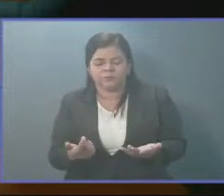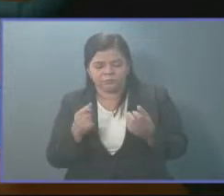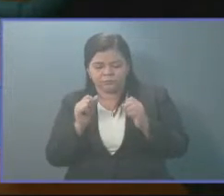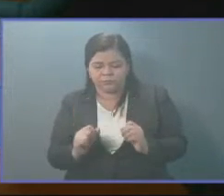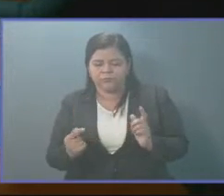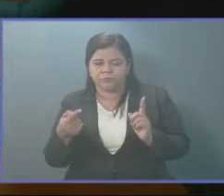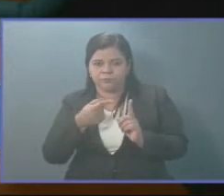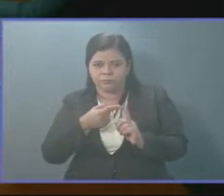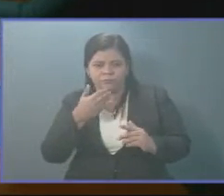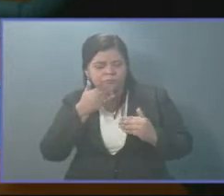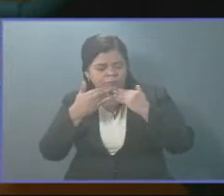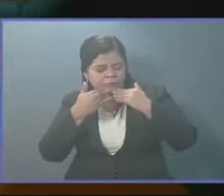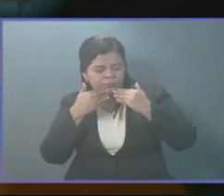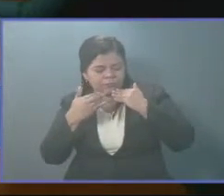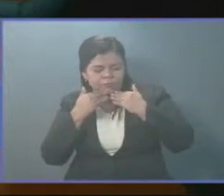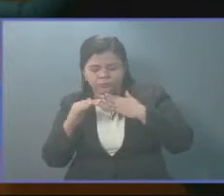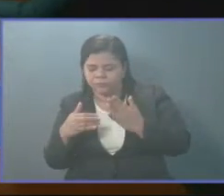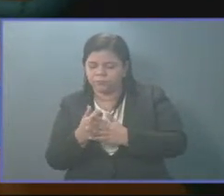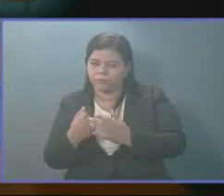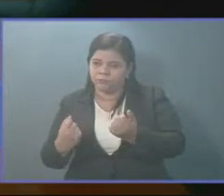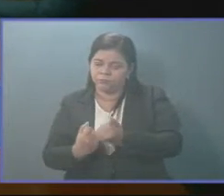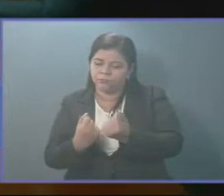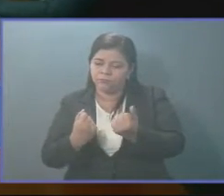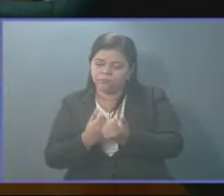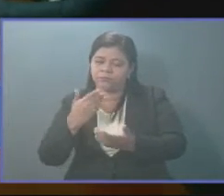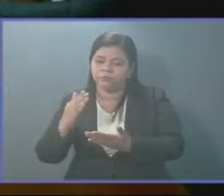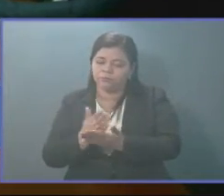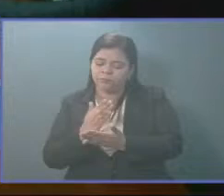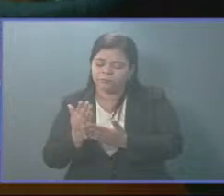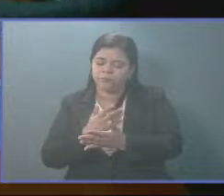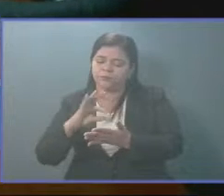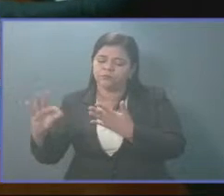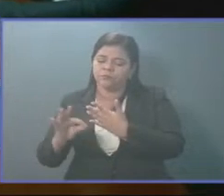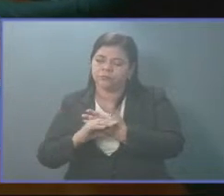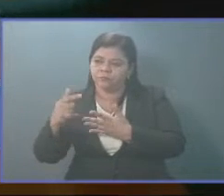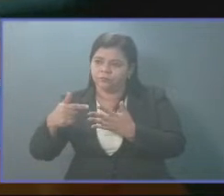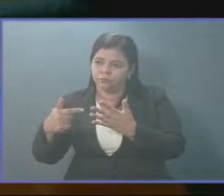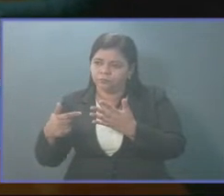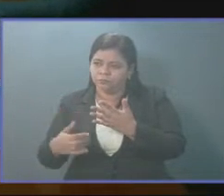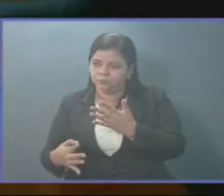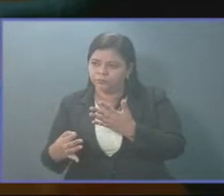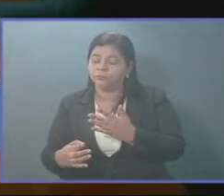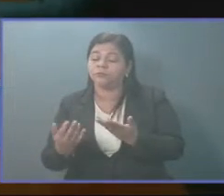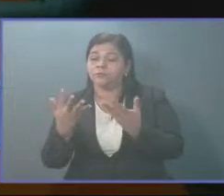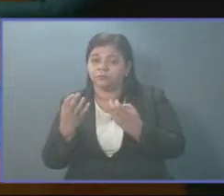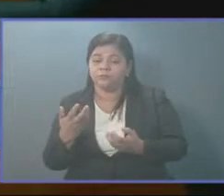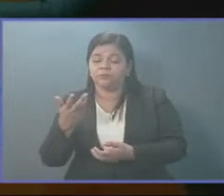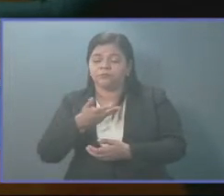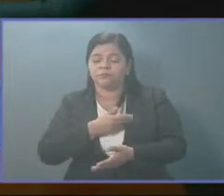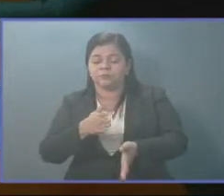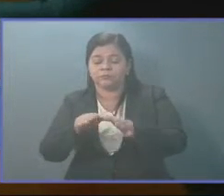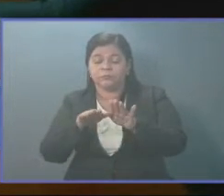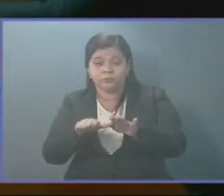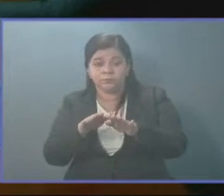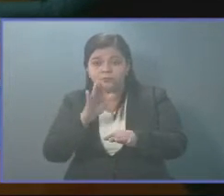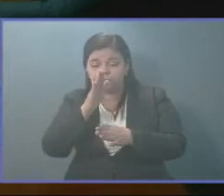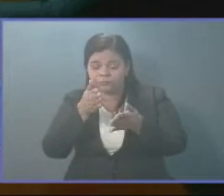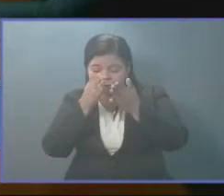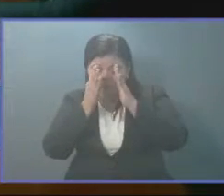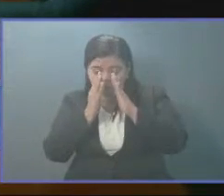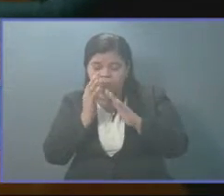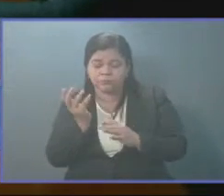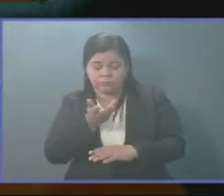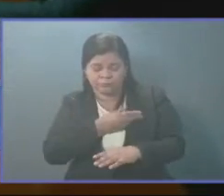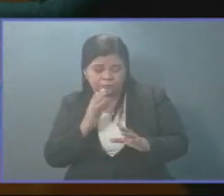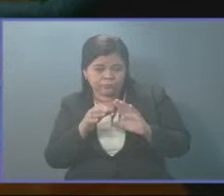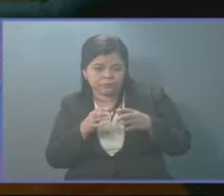que les facilite la asesoría necesaria para el estudio del anteproyecto del Código Procesal de Trabajo. Agradezco de antemano la atención que esa digna comisión brinda a